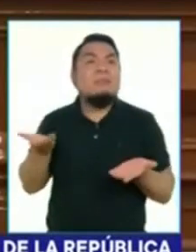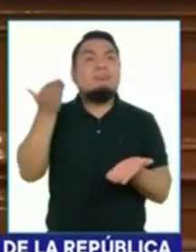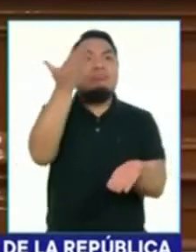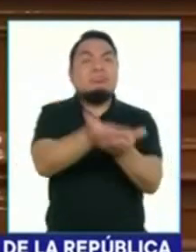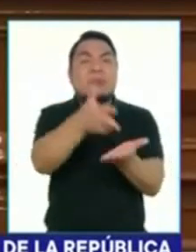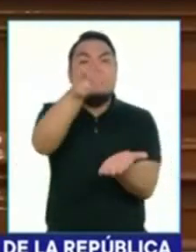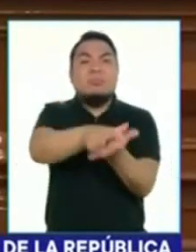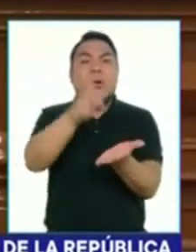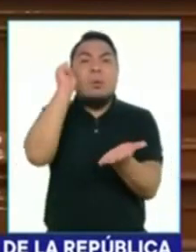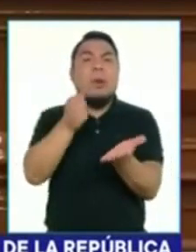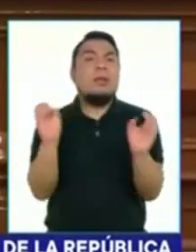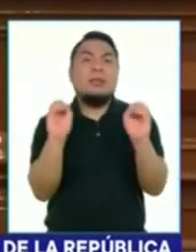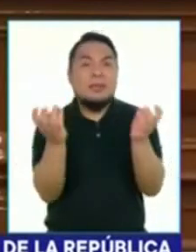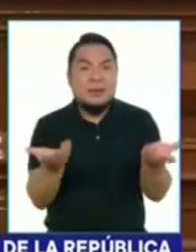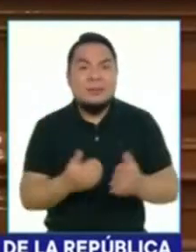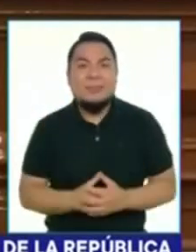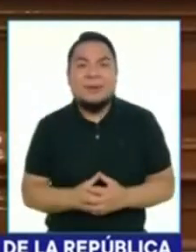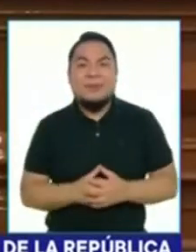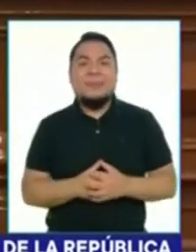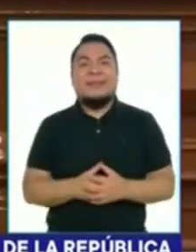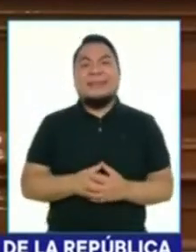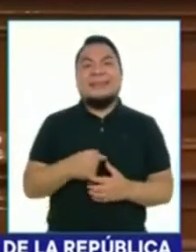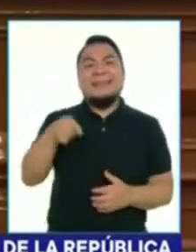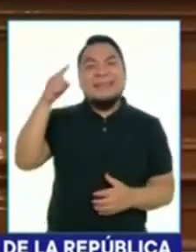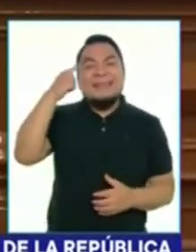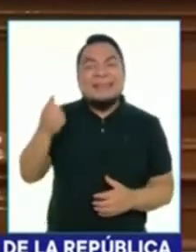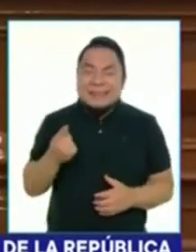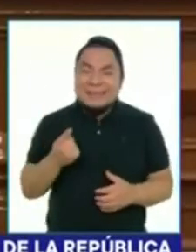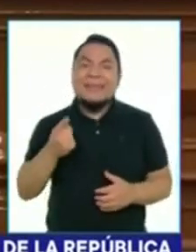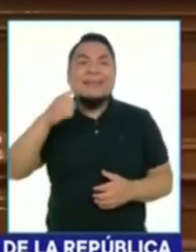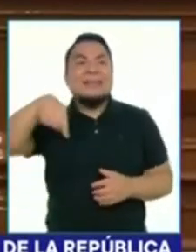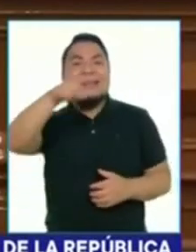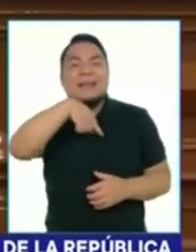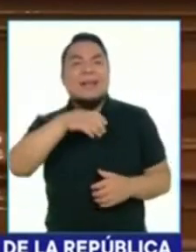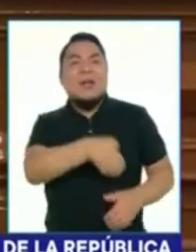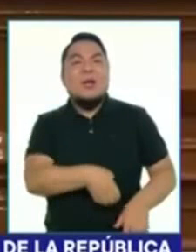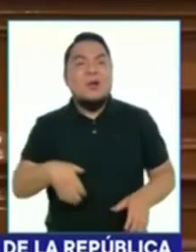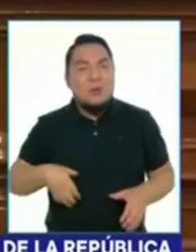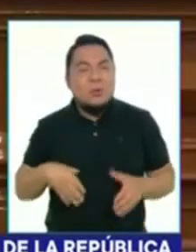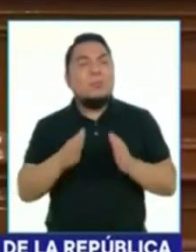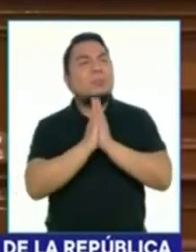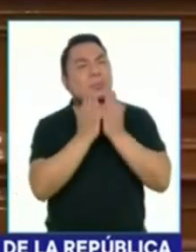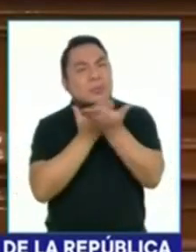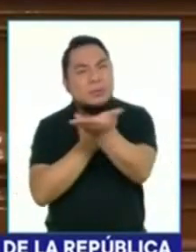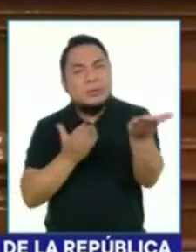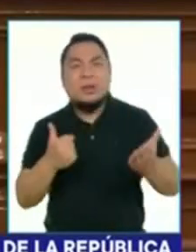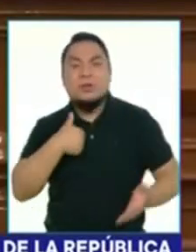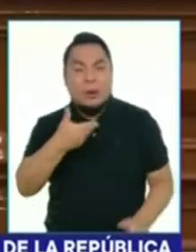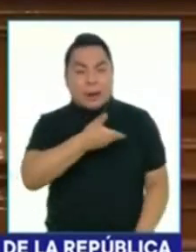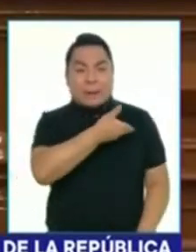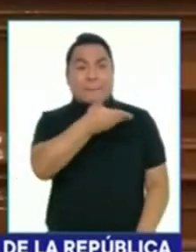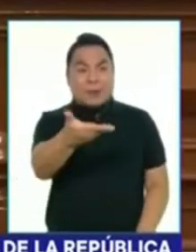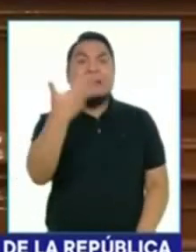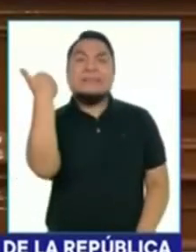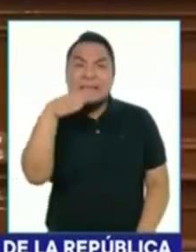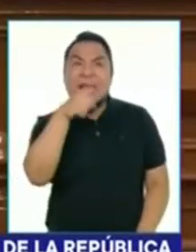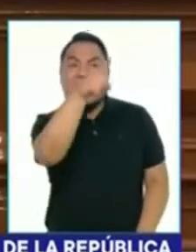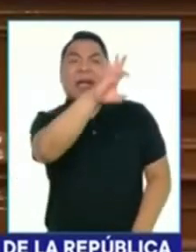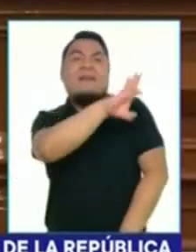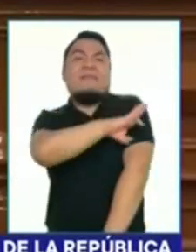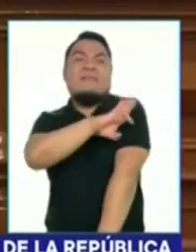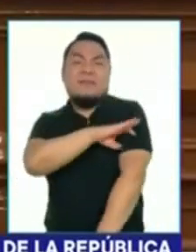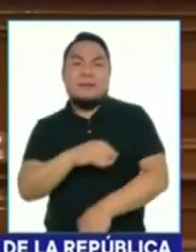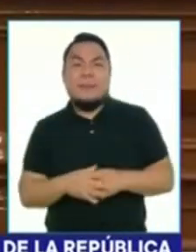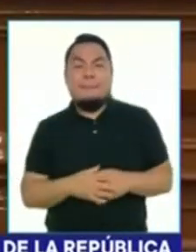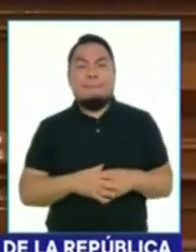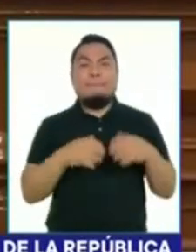sido validados por un juez? Señores congresistas, a mí se me ha citado a la Fiscalía en